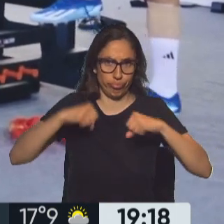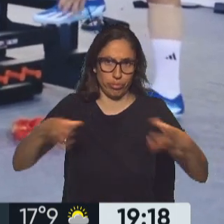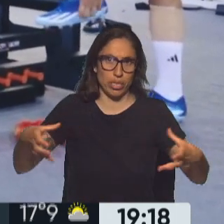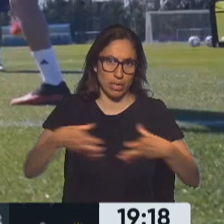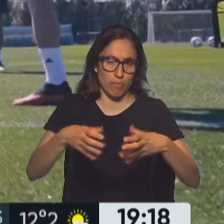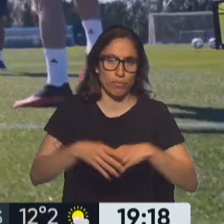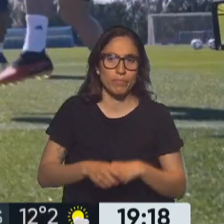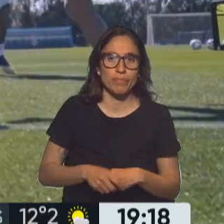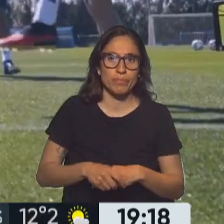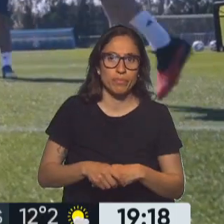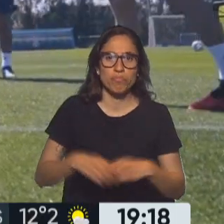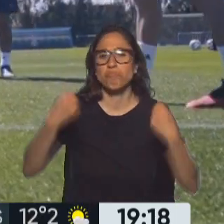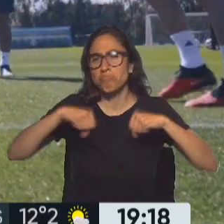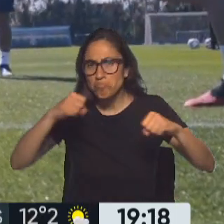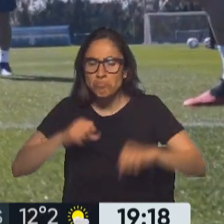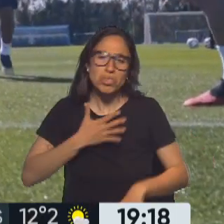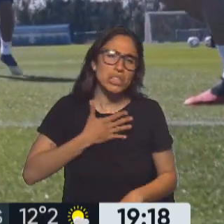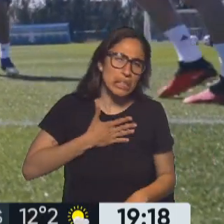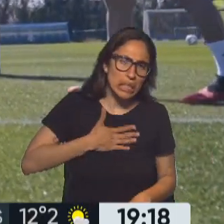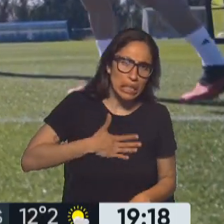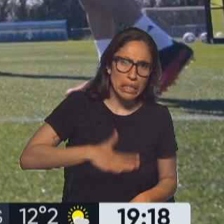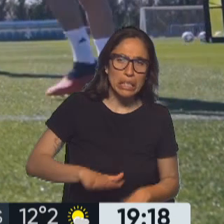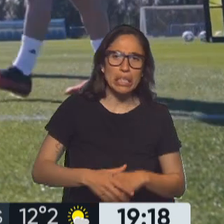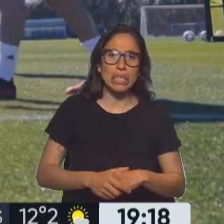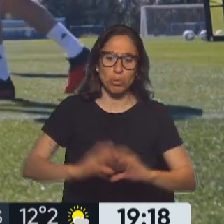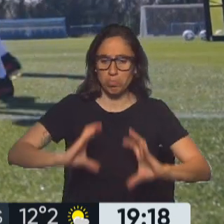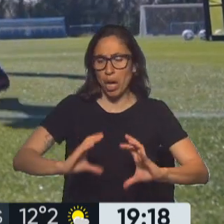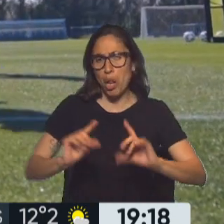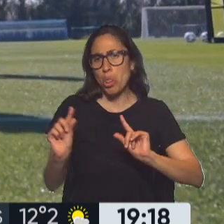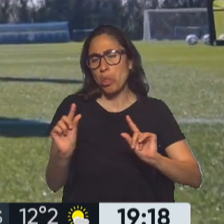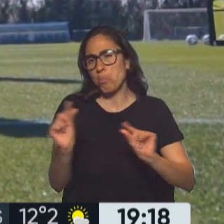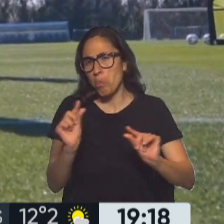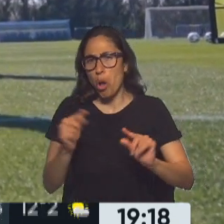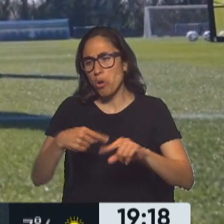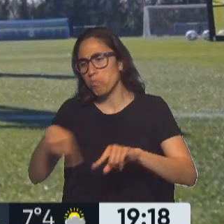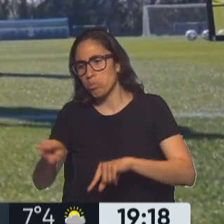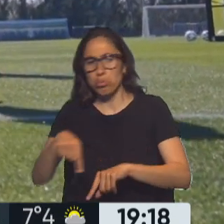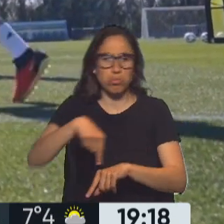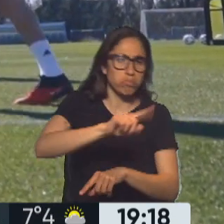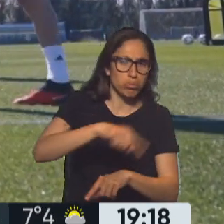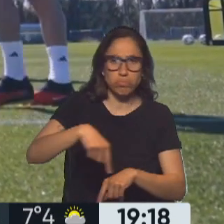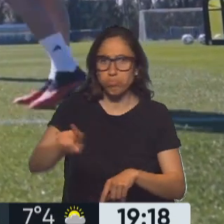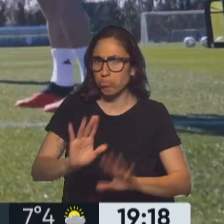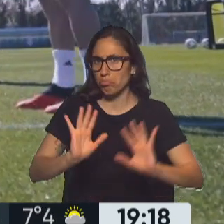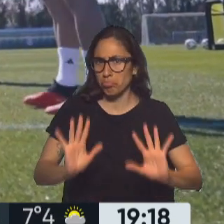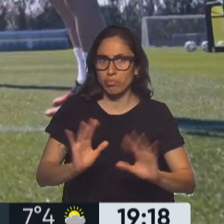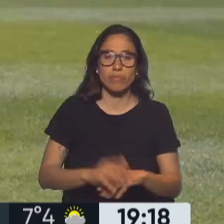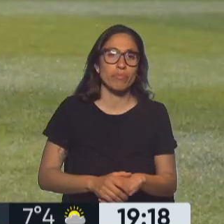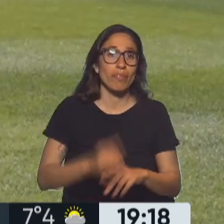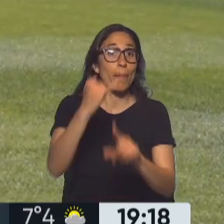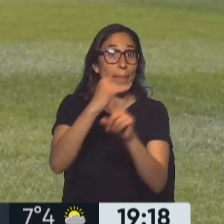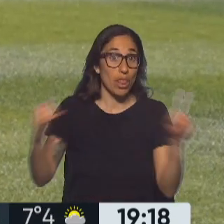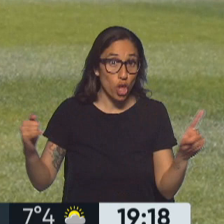Absolutamente nada. Movimiento, gimnasio, trabajo con pelota, definición. Y a las 12 se